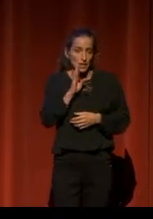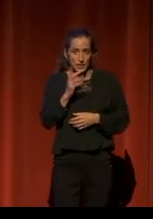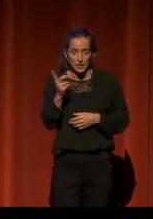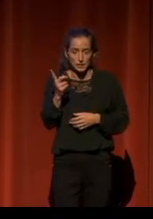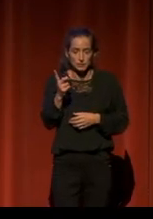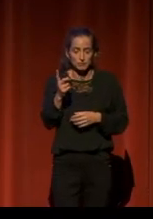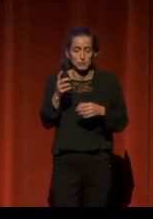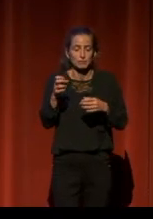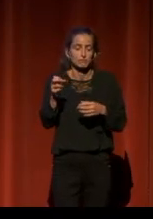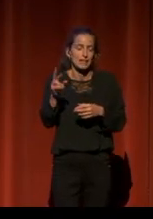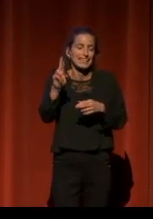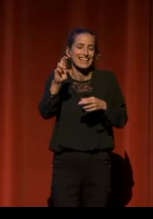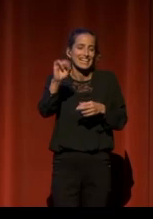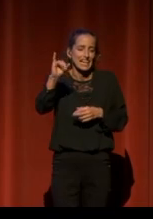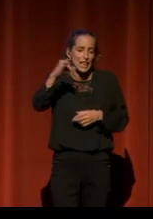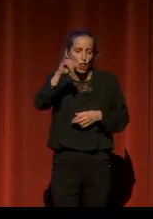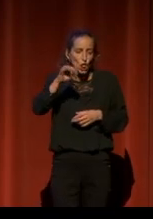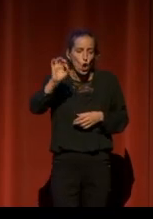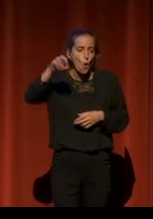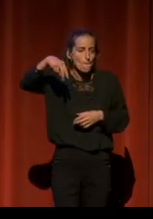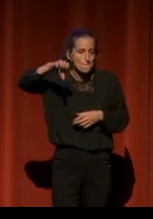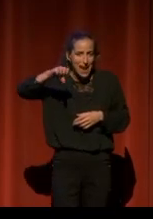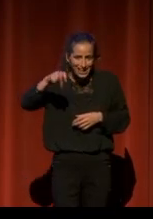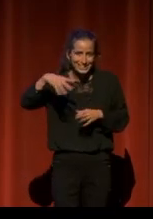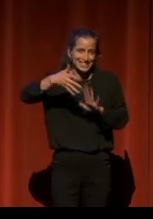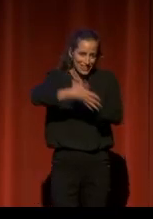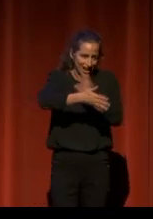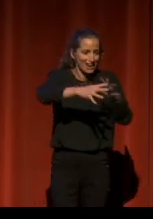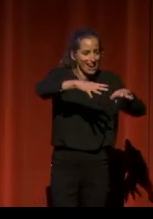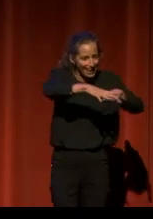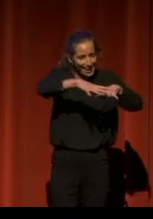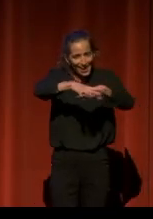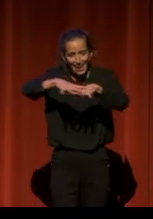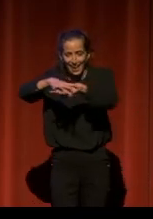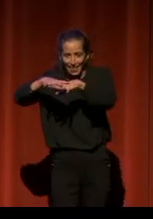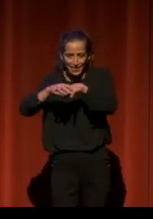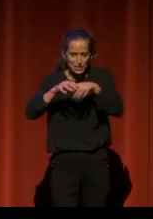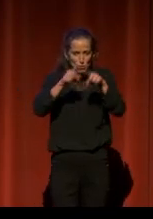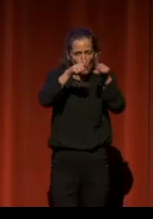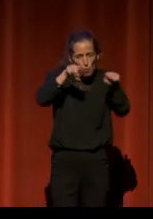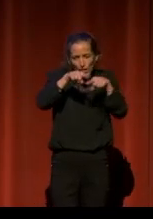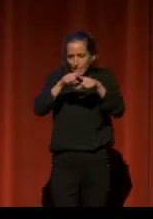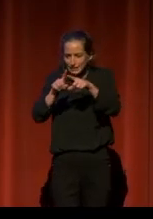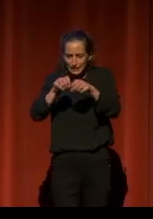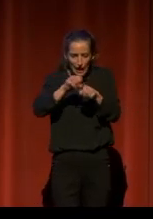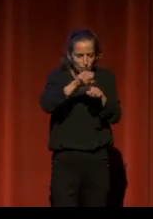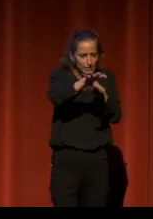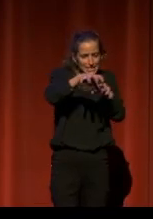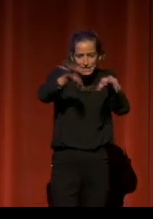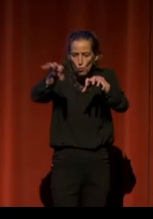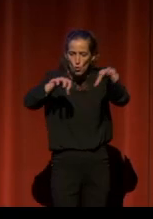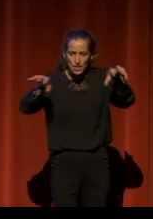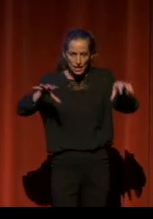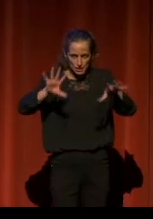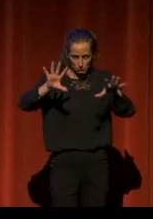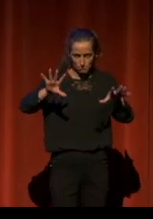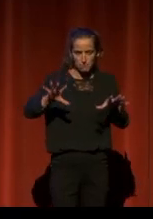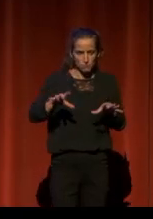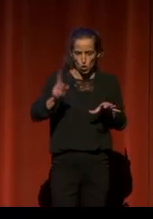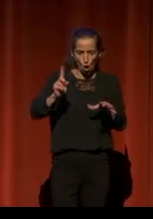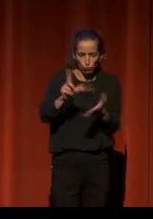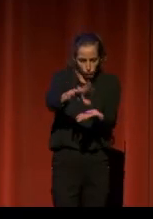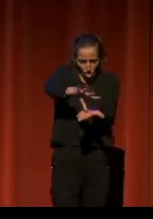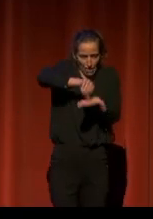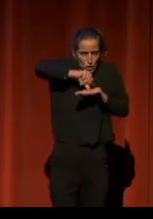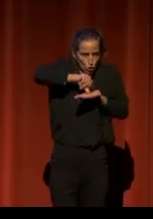rizoma ya sabéis que rizoma son esas redes que son policéntricas y distribuidas no que no tienen que no tienen no tienen